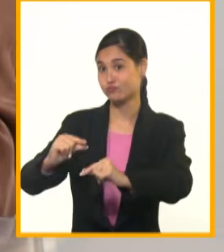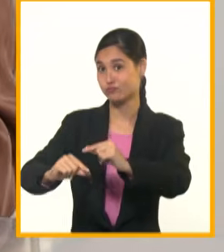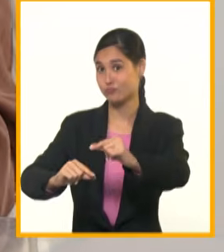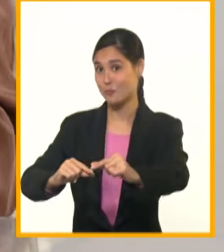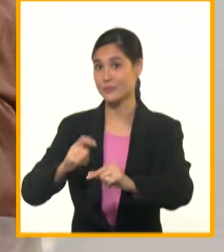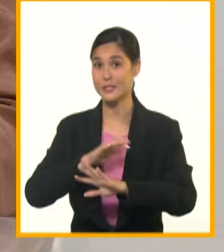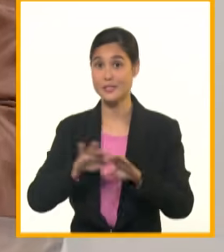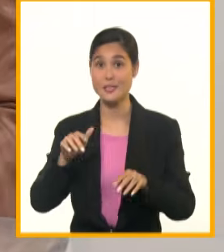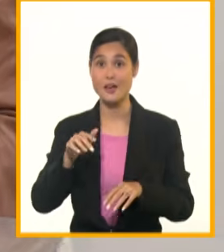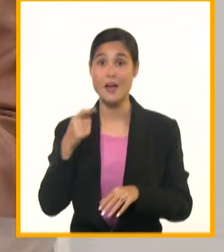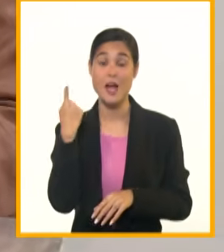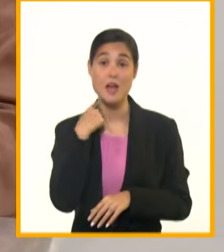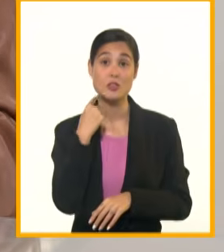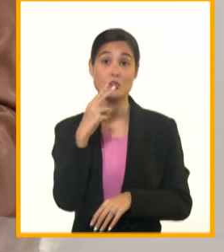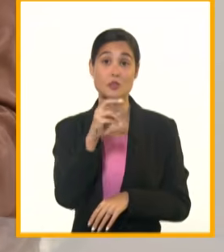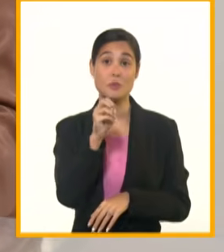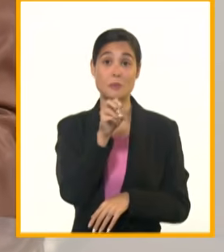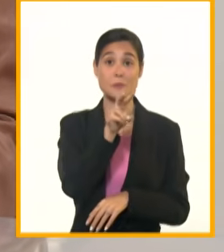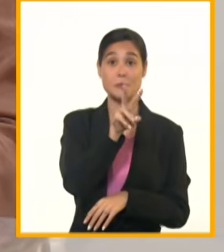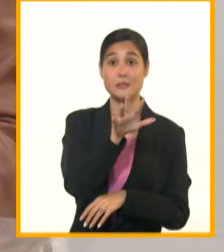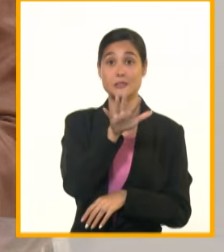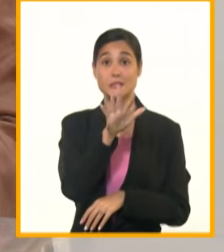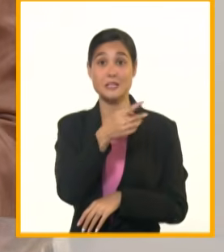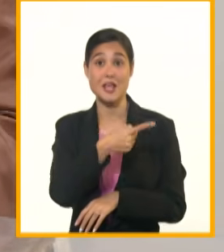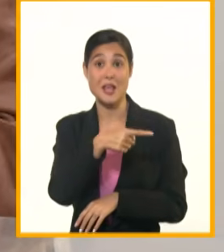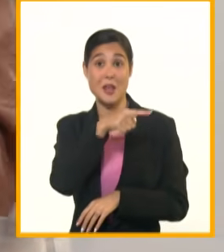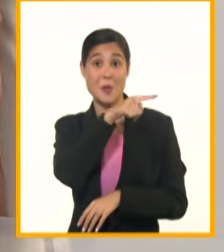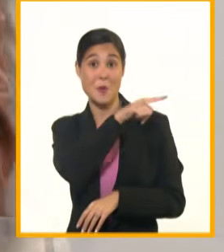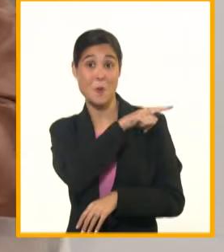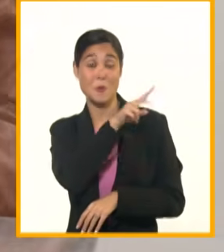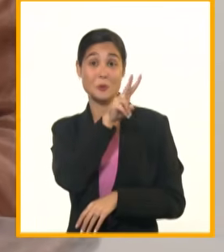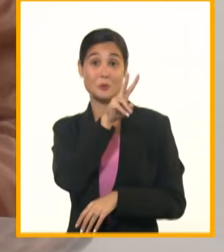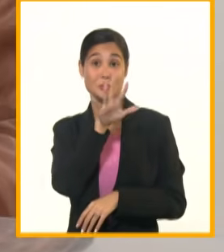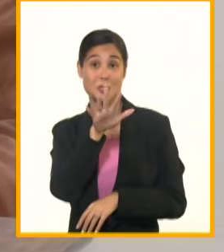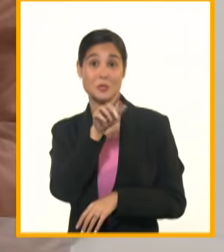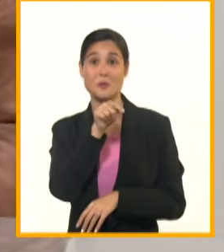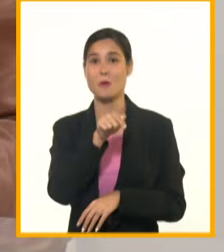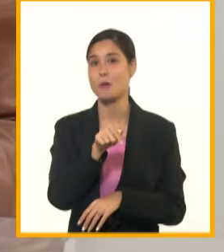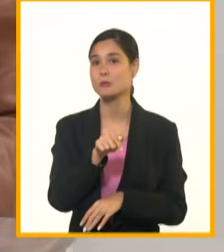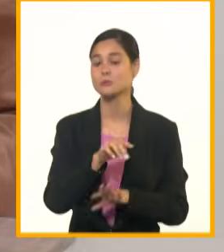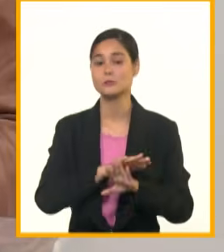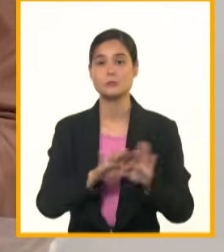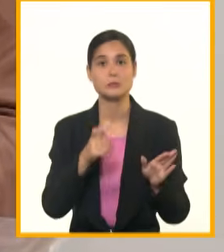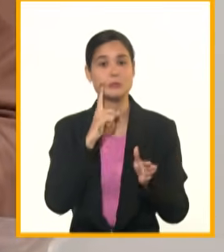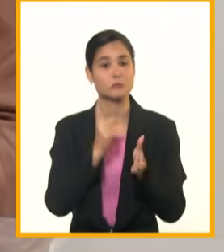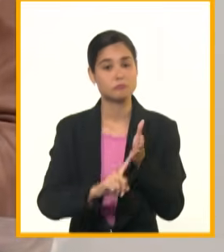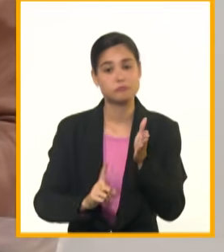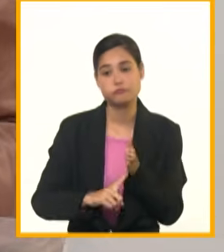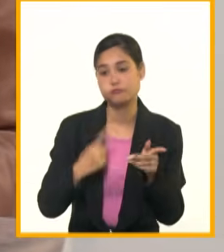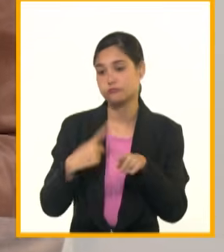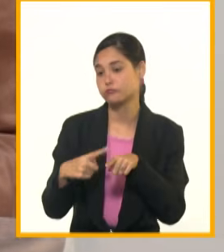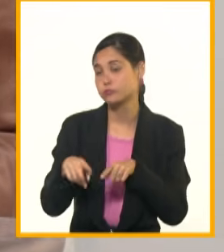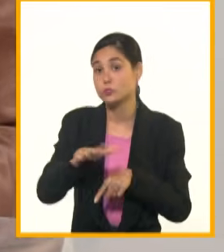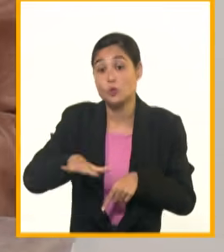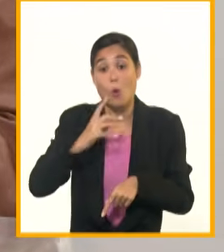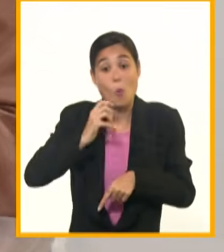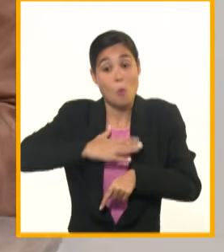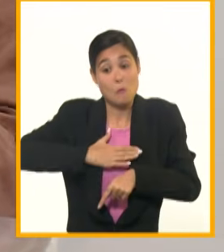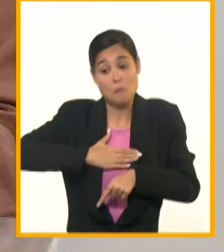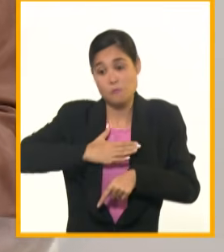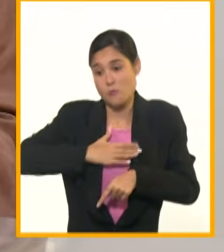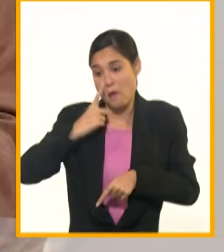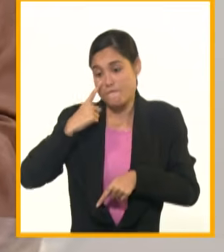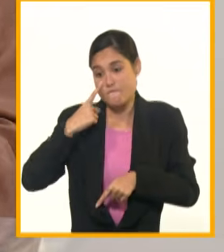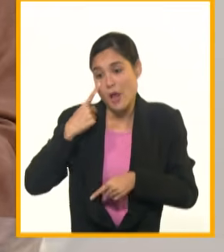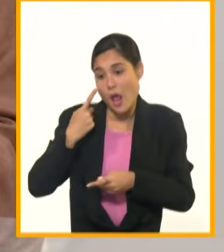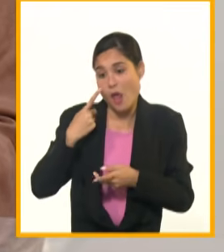2025 prácticamente el 70% del consumo social lo hemos tenido que asegurar desde la propia producción de grano y